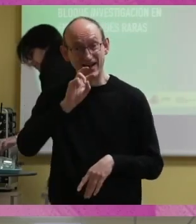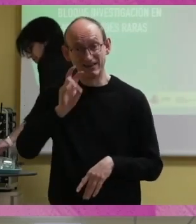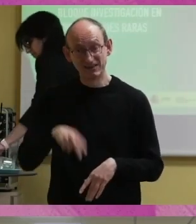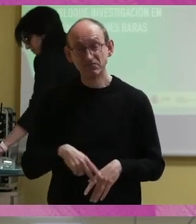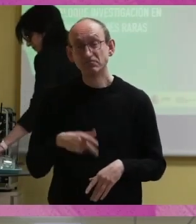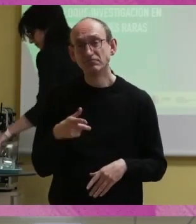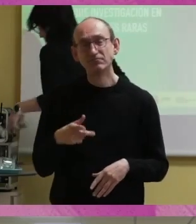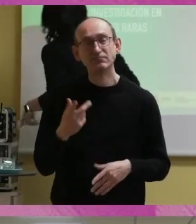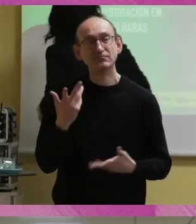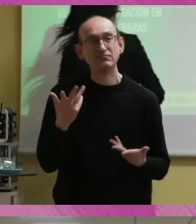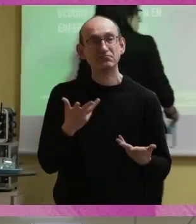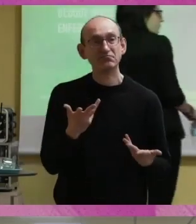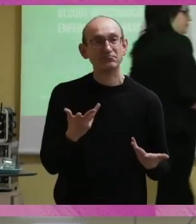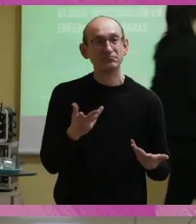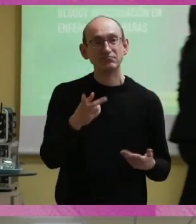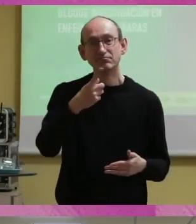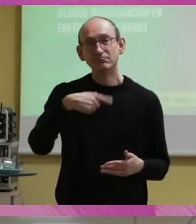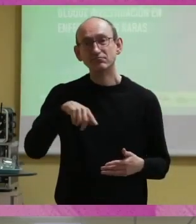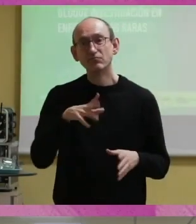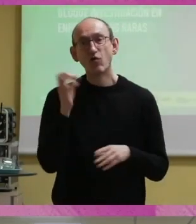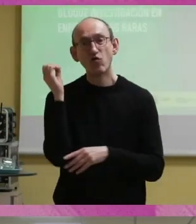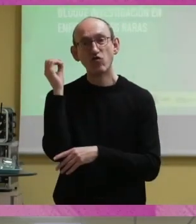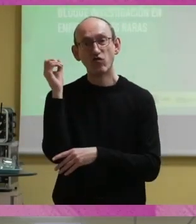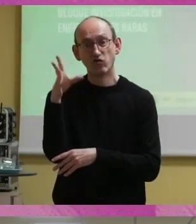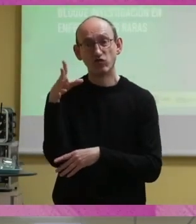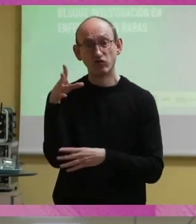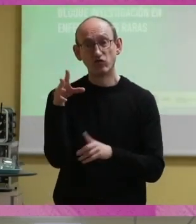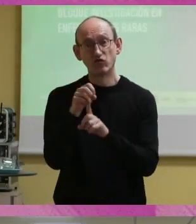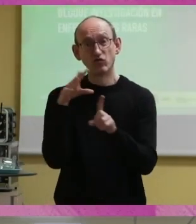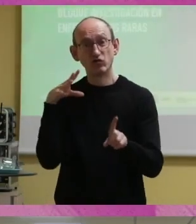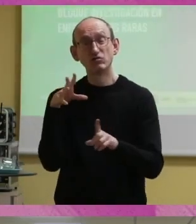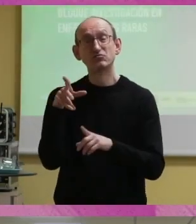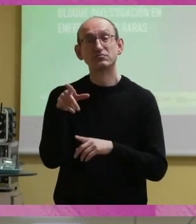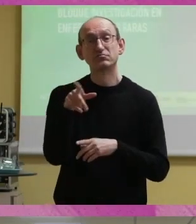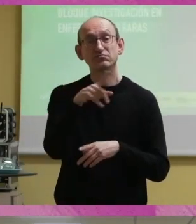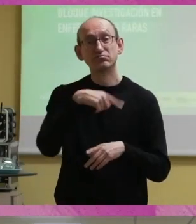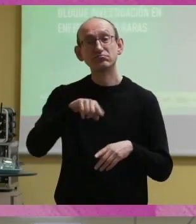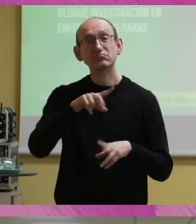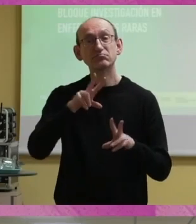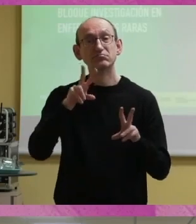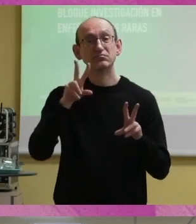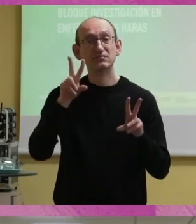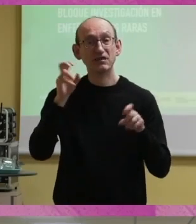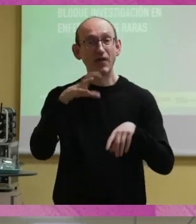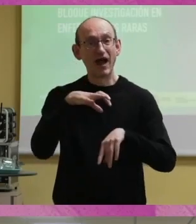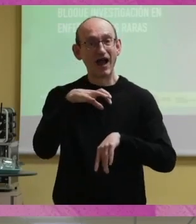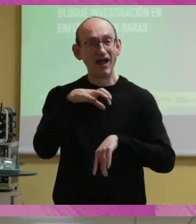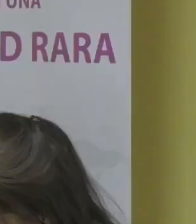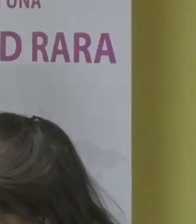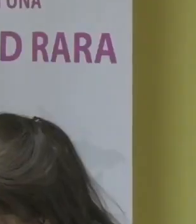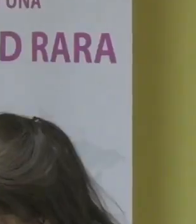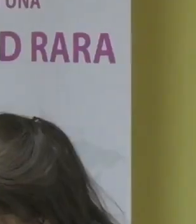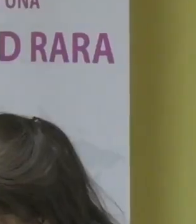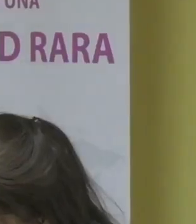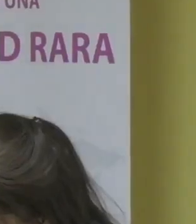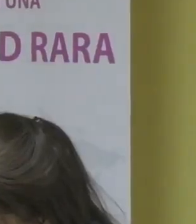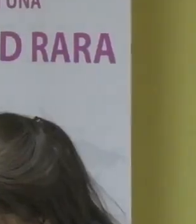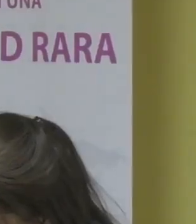nos encanta encontrar estos foros para hablar de las enfermedades raras, pero muy especialmente en su